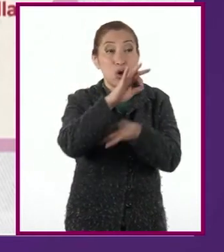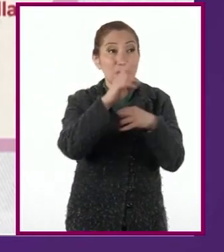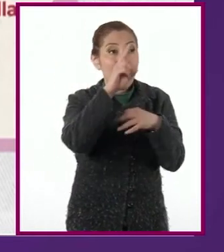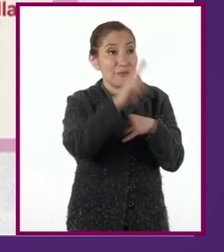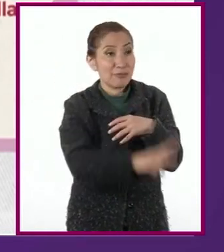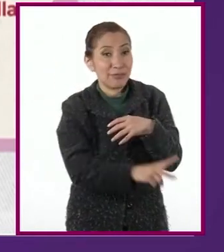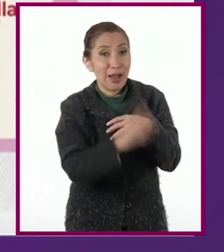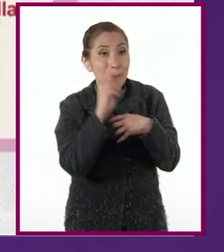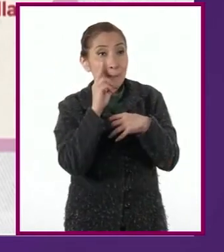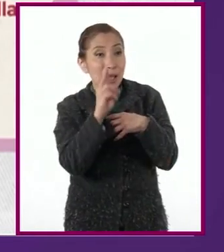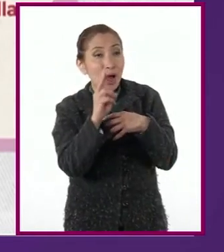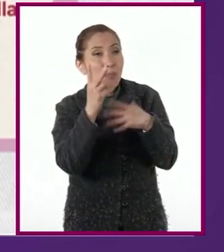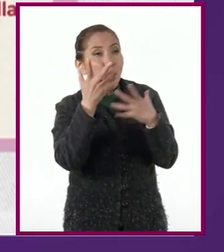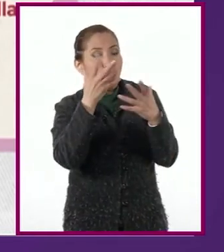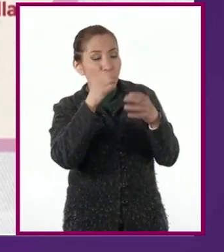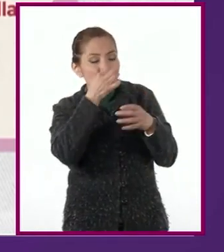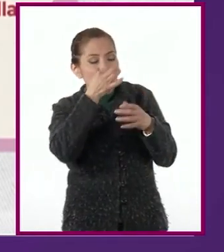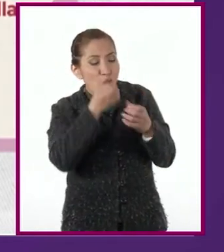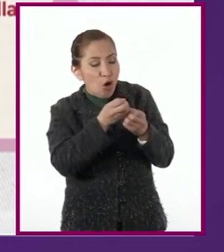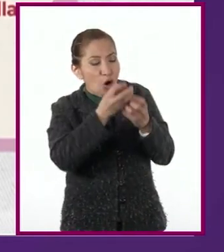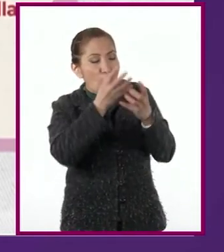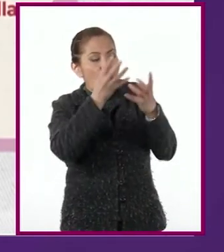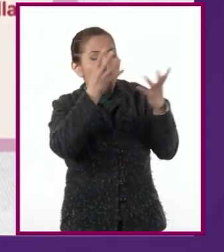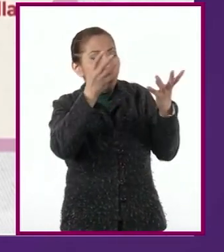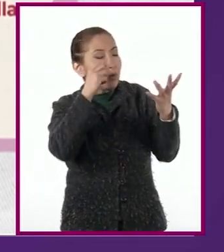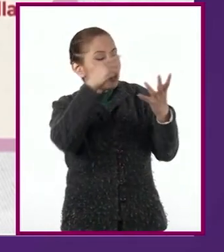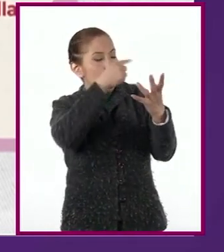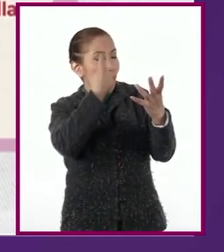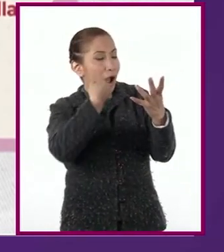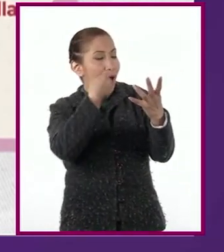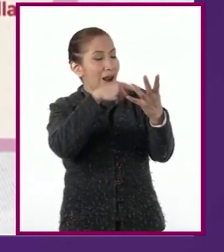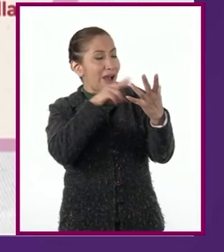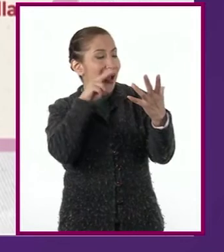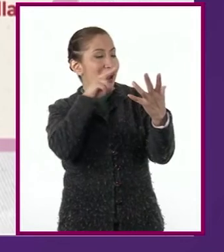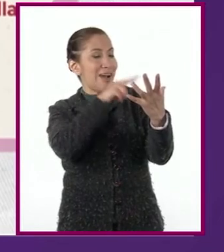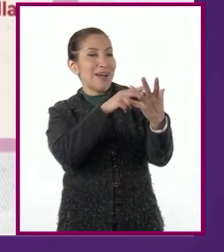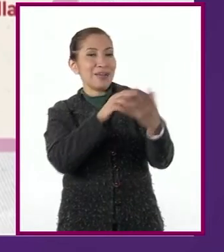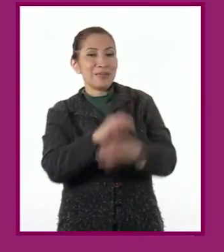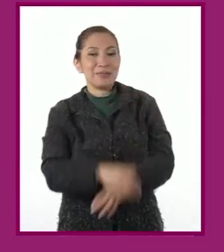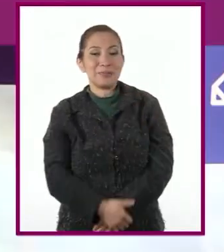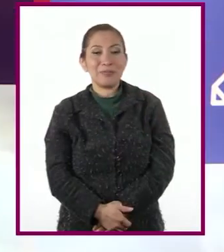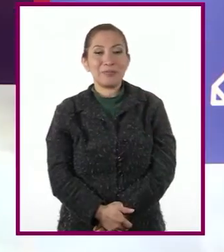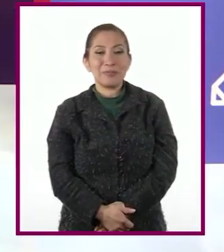realidad me mira como un girasol con la cara de ella en el medio.